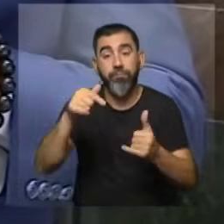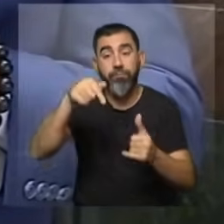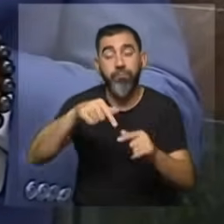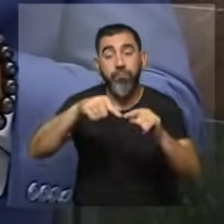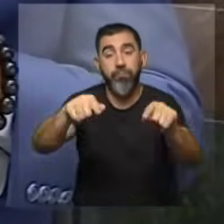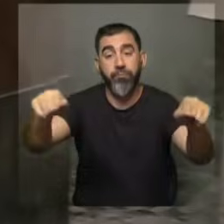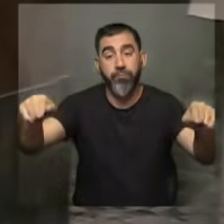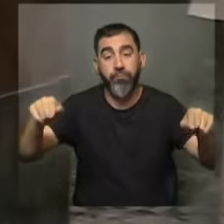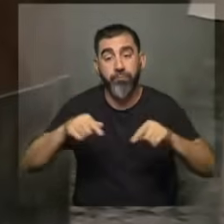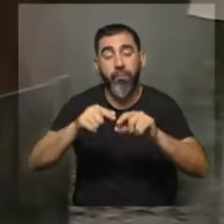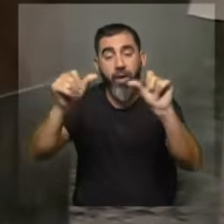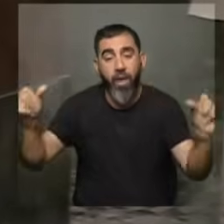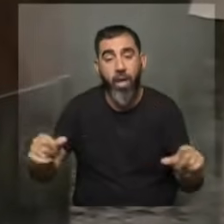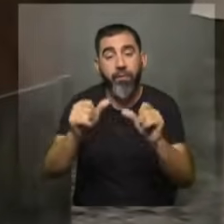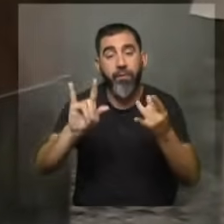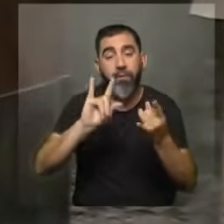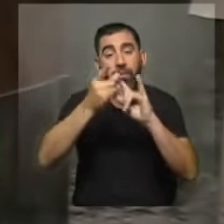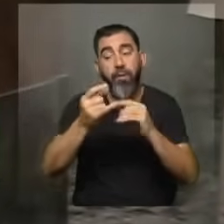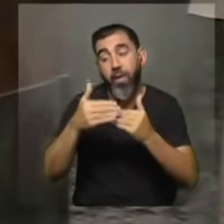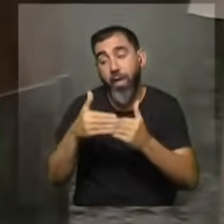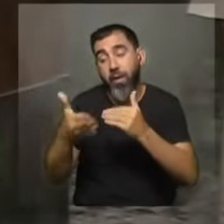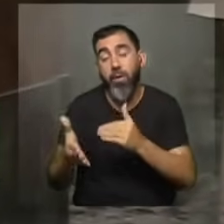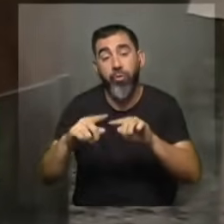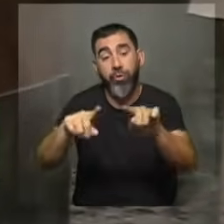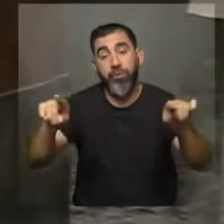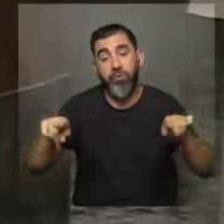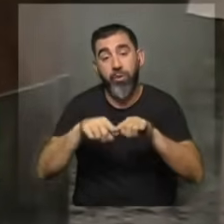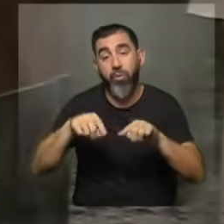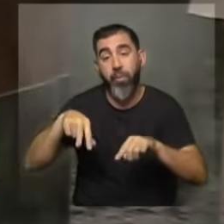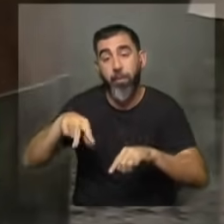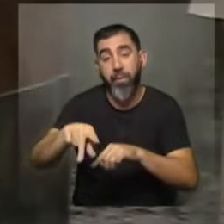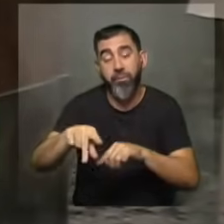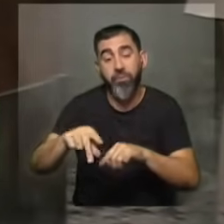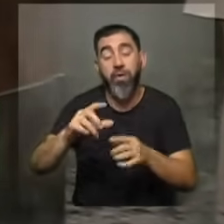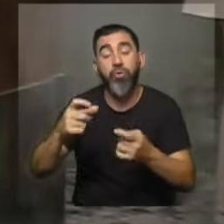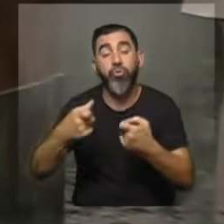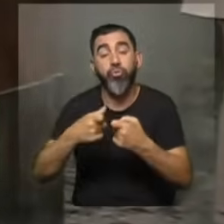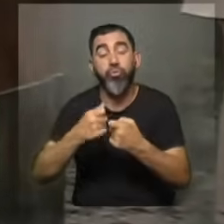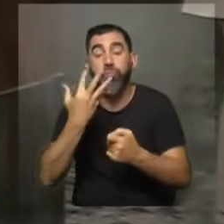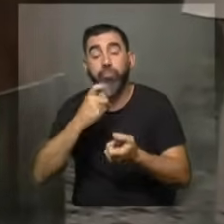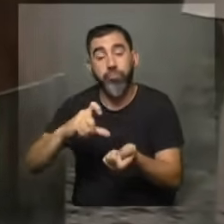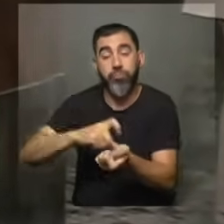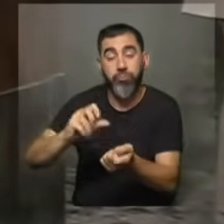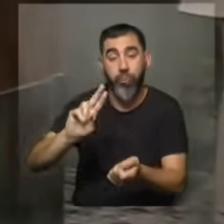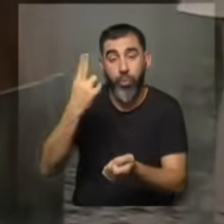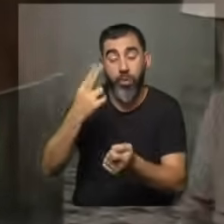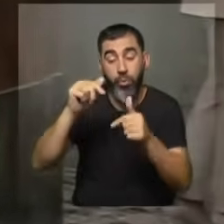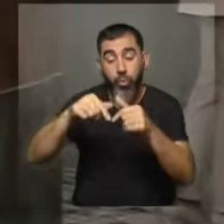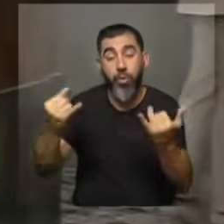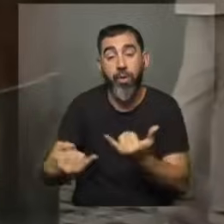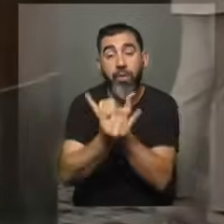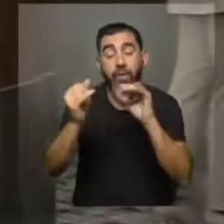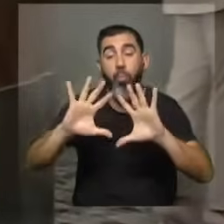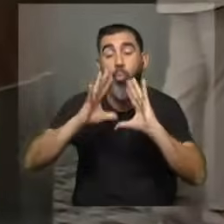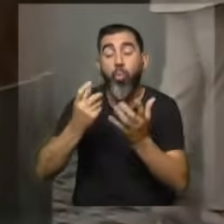el salón de eventos especiales del plo legislativo al lado del salón de los pasos perdidos donde la asociación de diabéticos del Uruguay en el marco como tú bien decías del Día